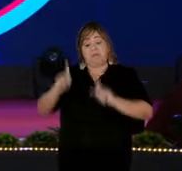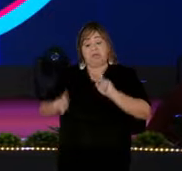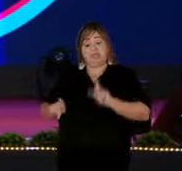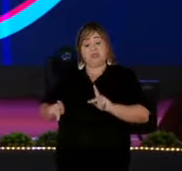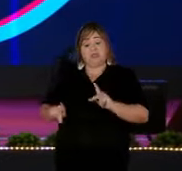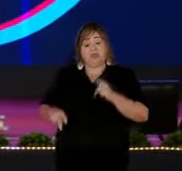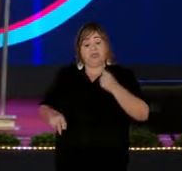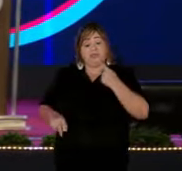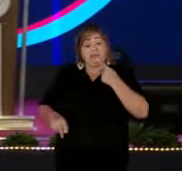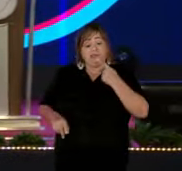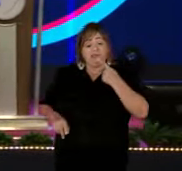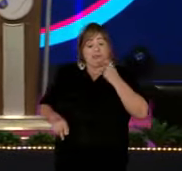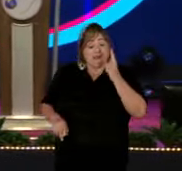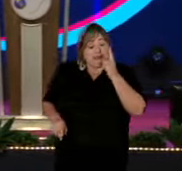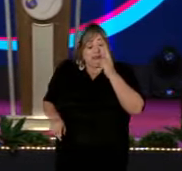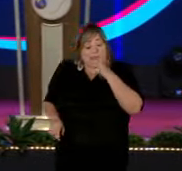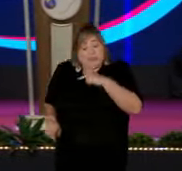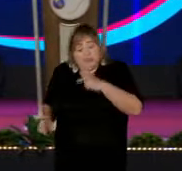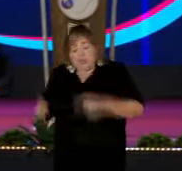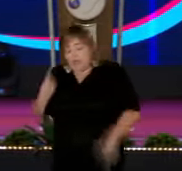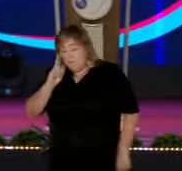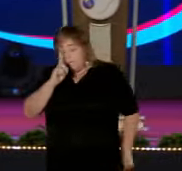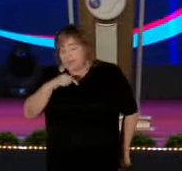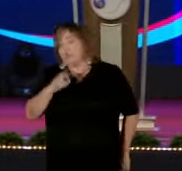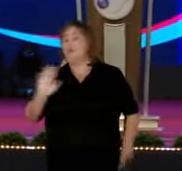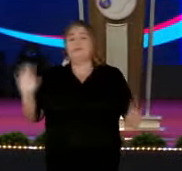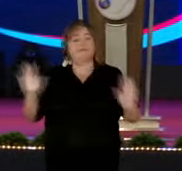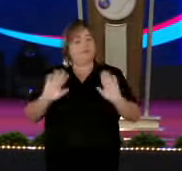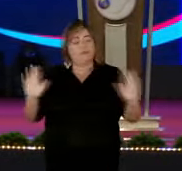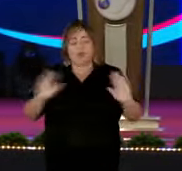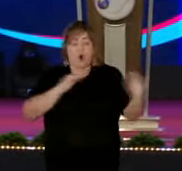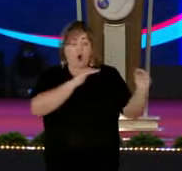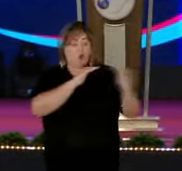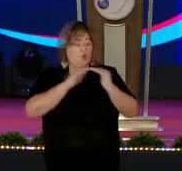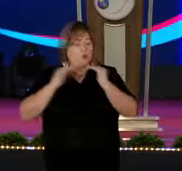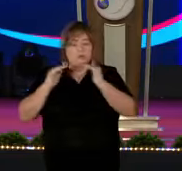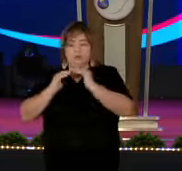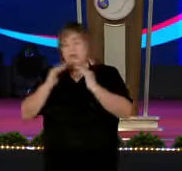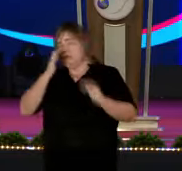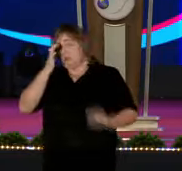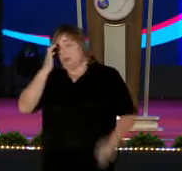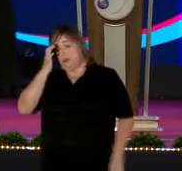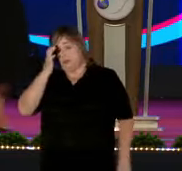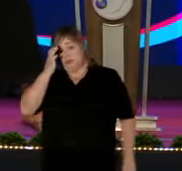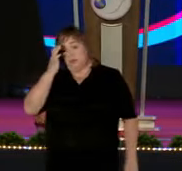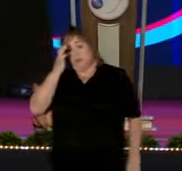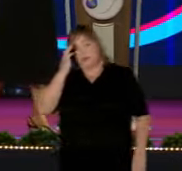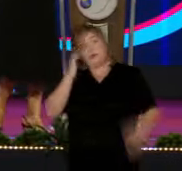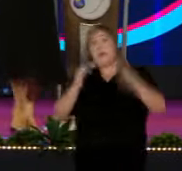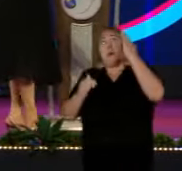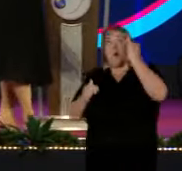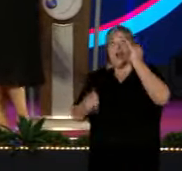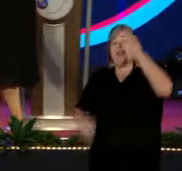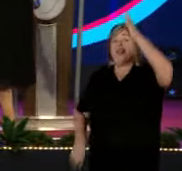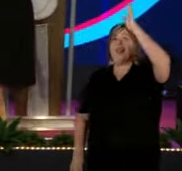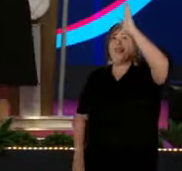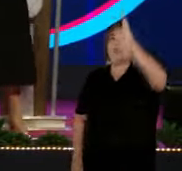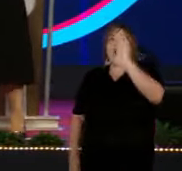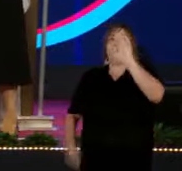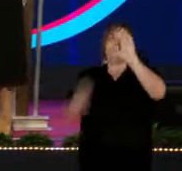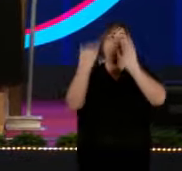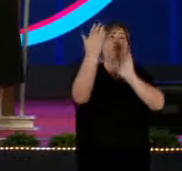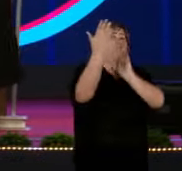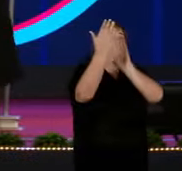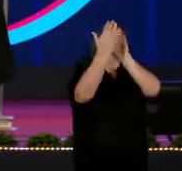cosas con sus mentiras. No hay justificación que valga delante de Dios.